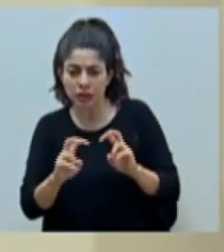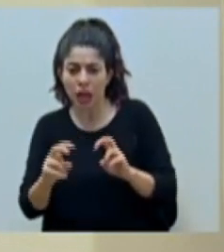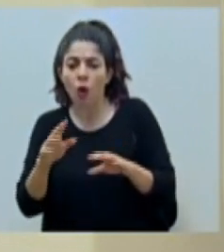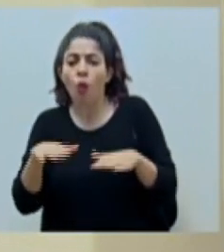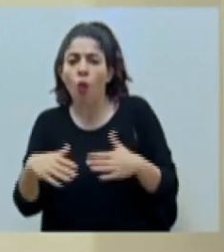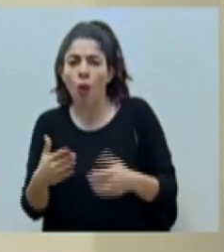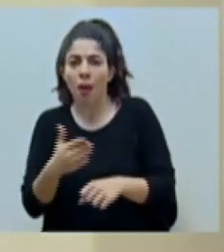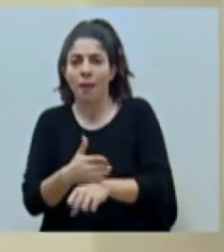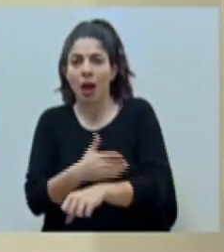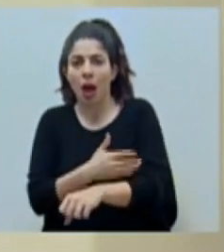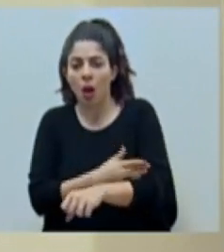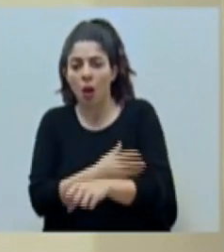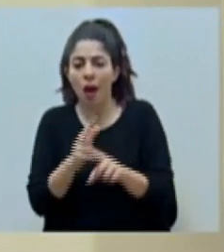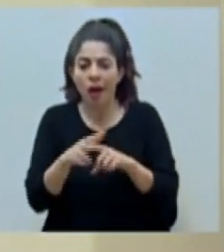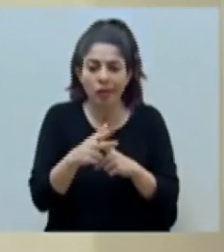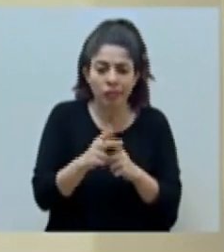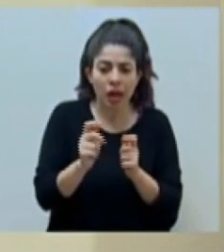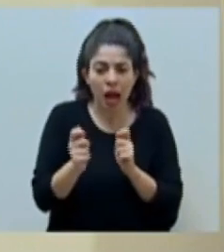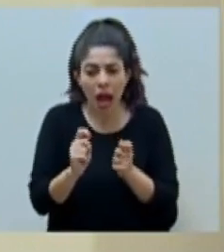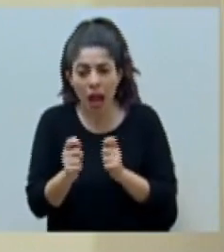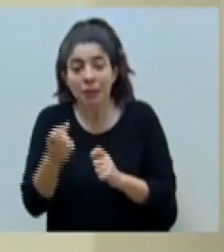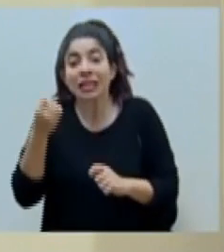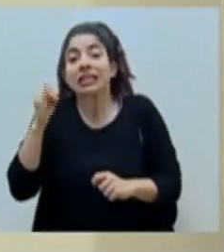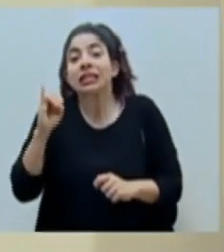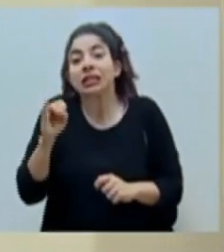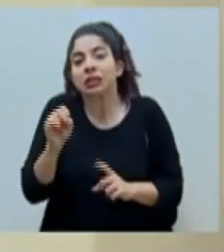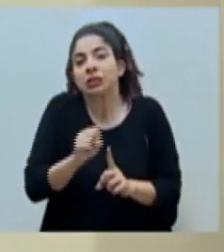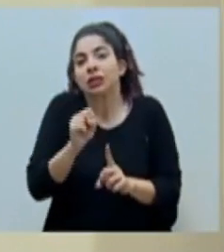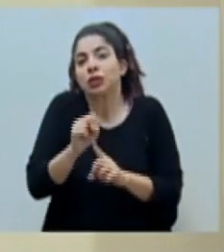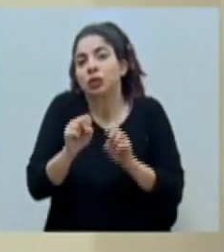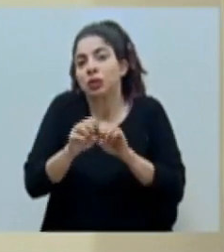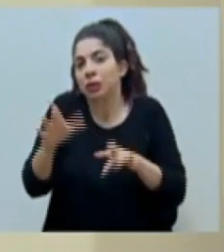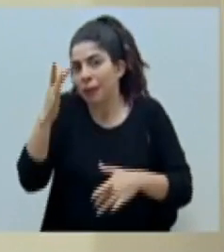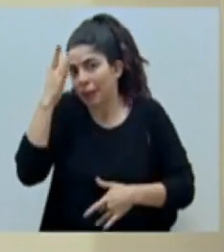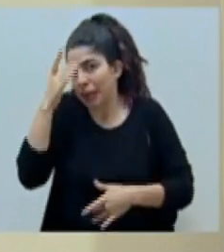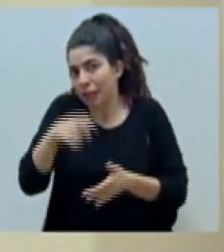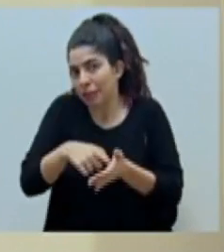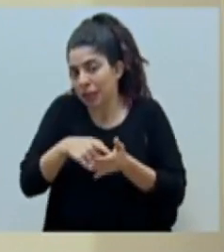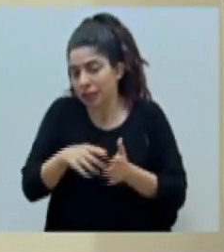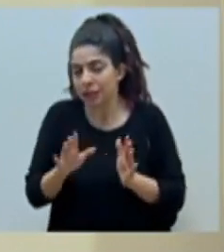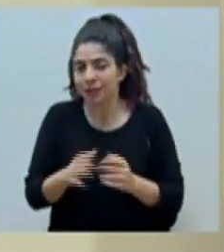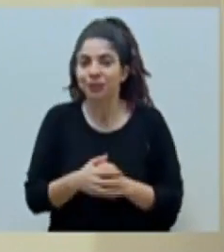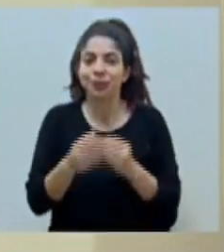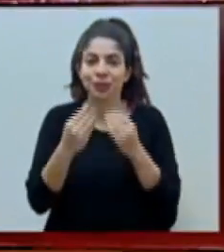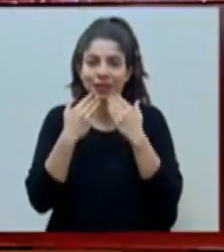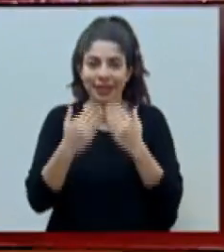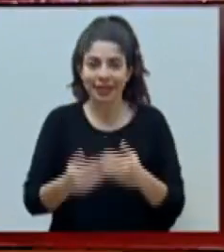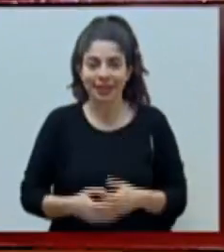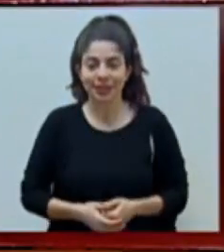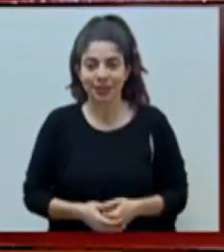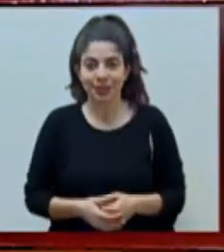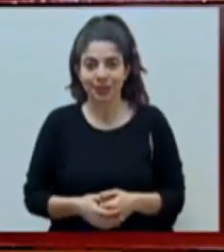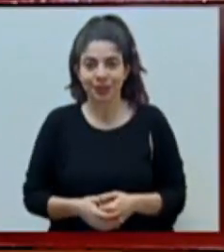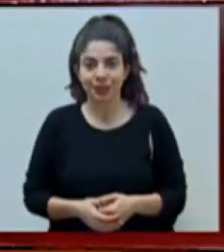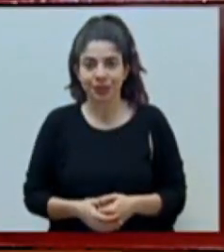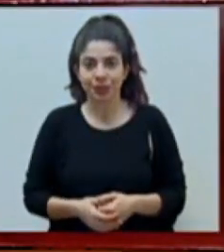ir mejorando y cambiando algunas disposiciones si así la situación de la pandemia nos los permite. Muchas gracias.